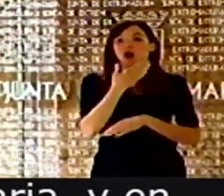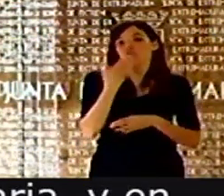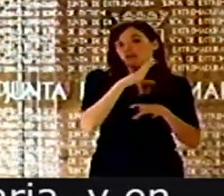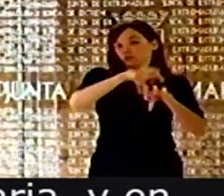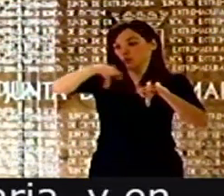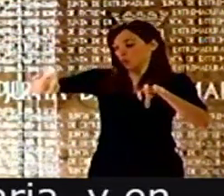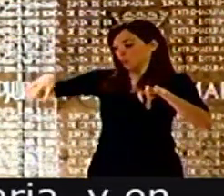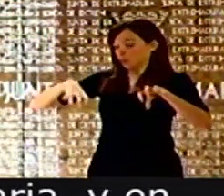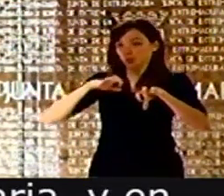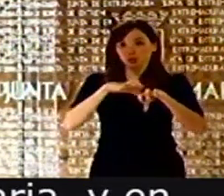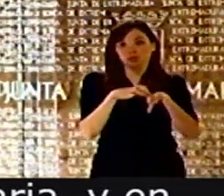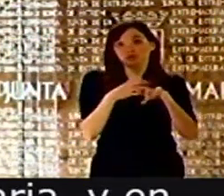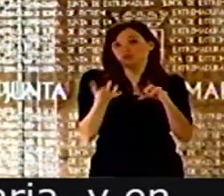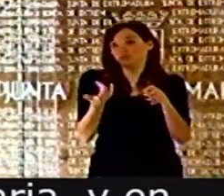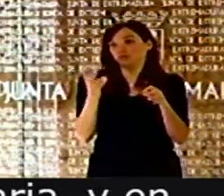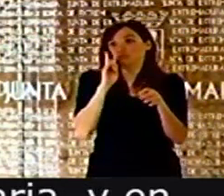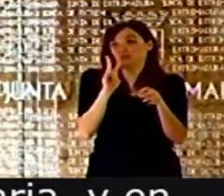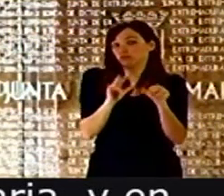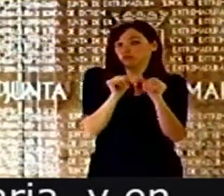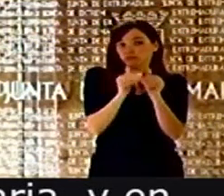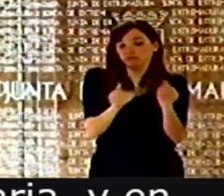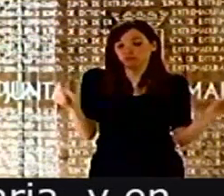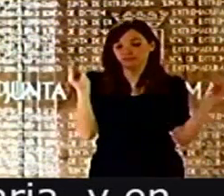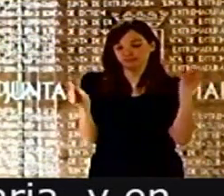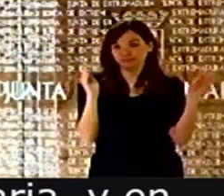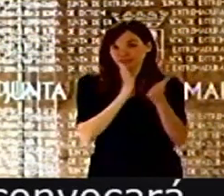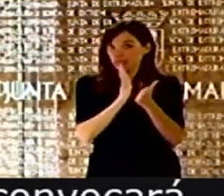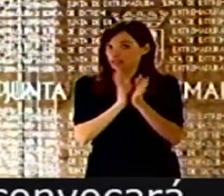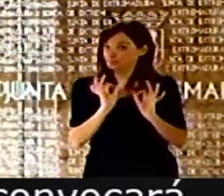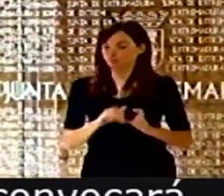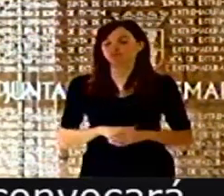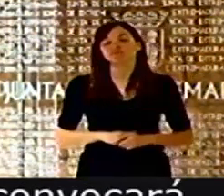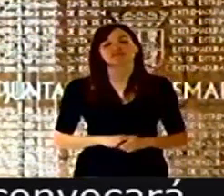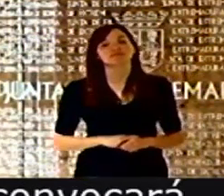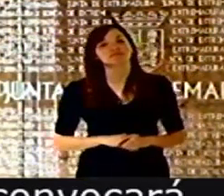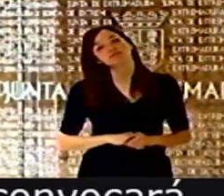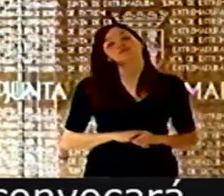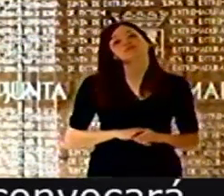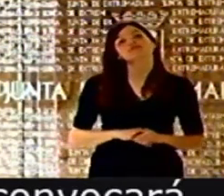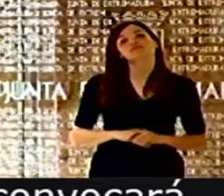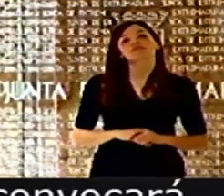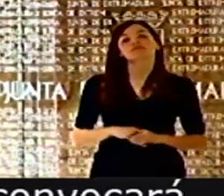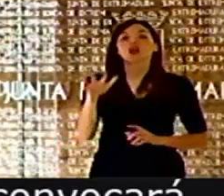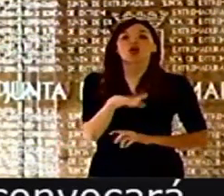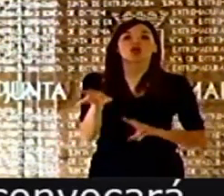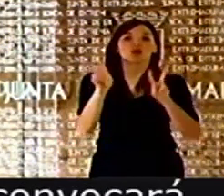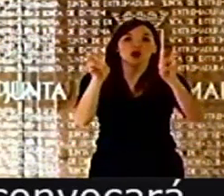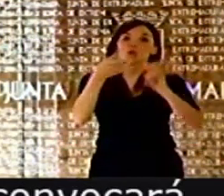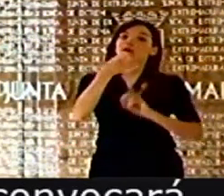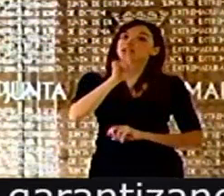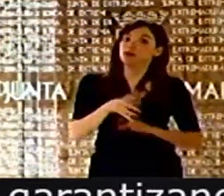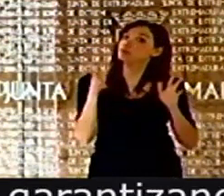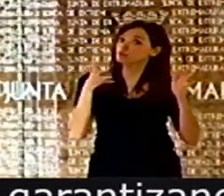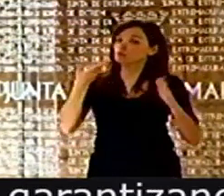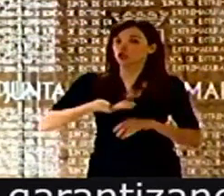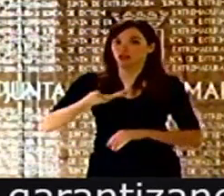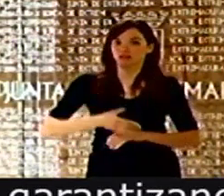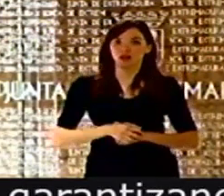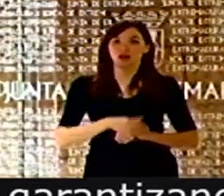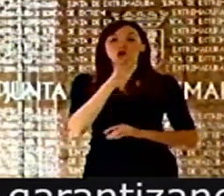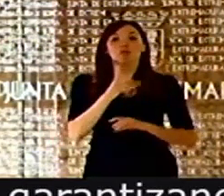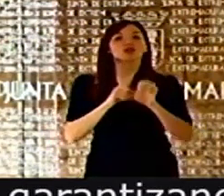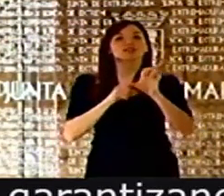se den a lo largo del curso escolar. Se establece una nueva zonificación y esto es muy importante porque la región se